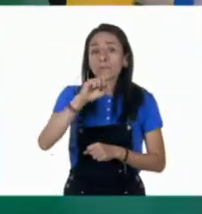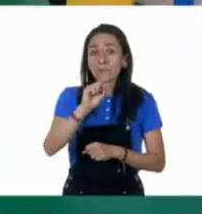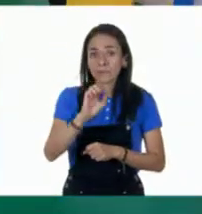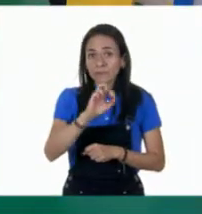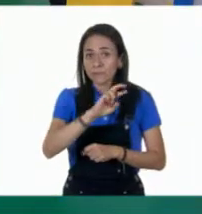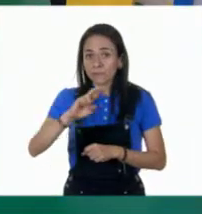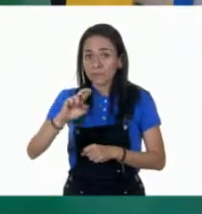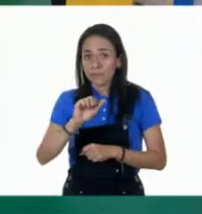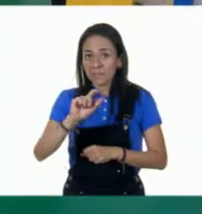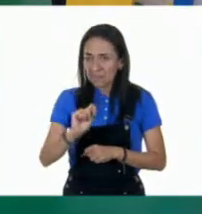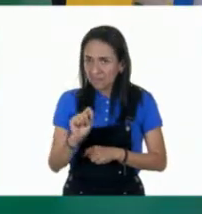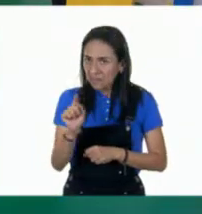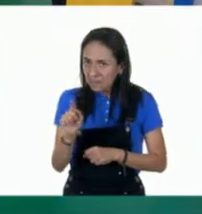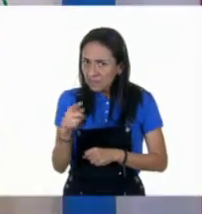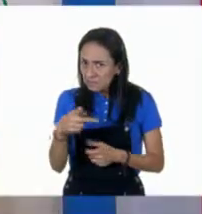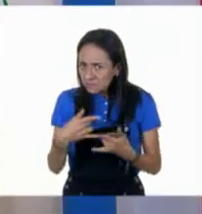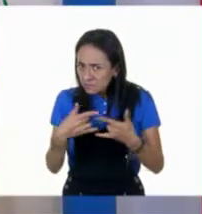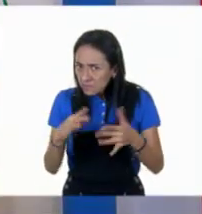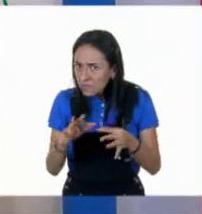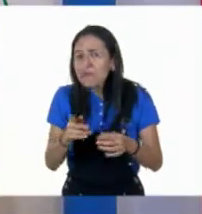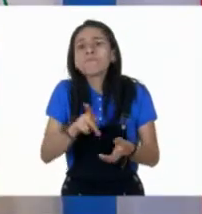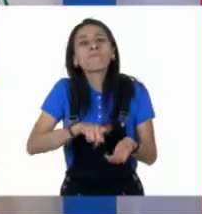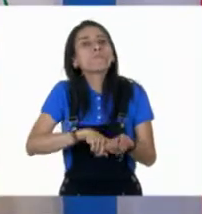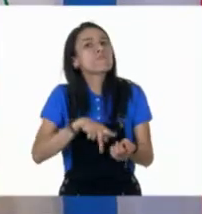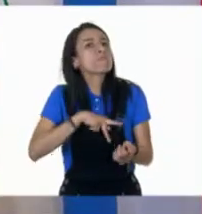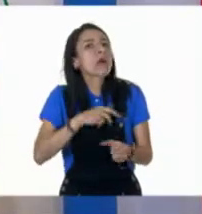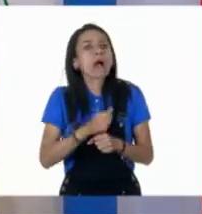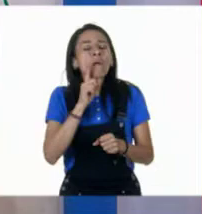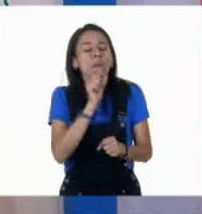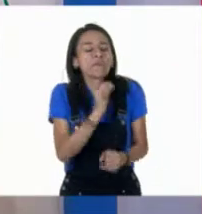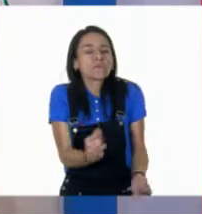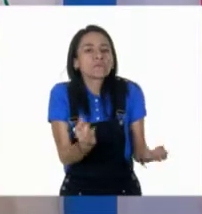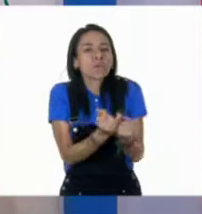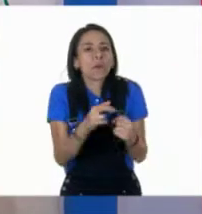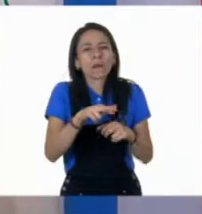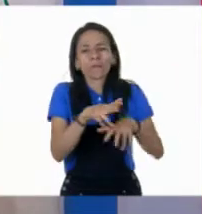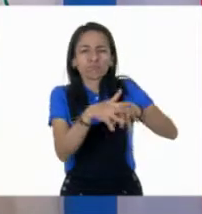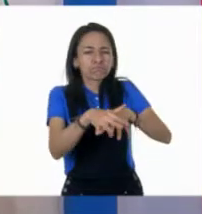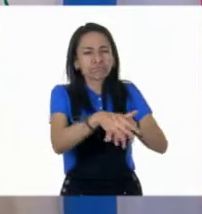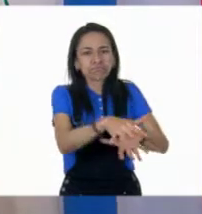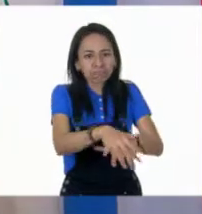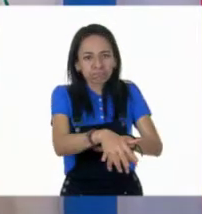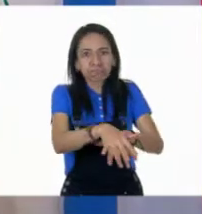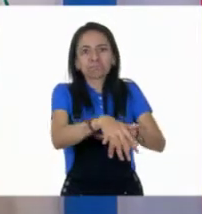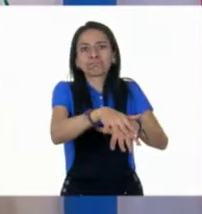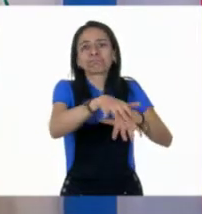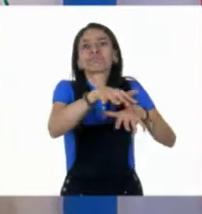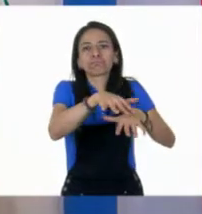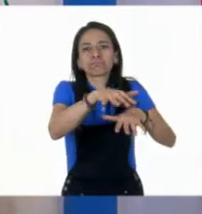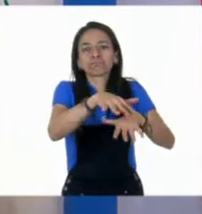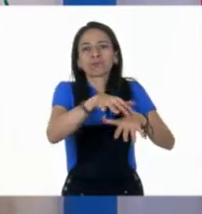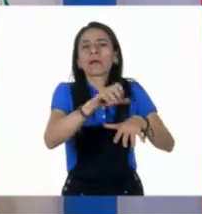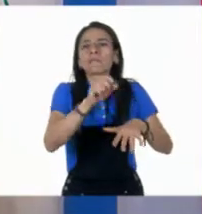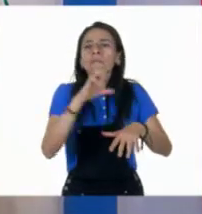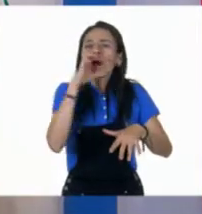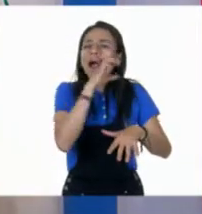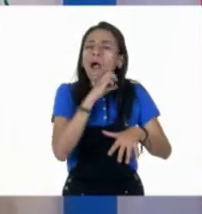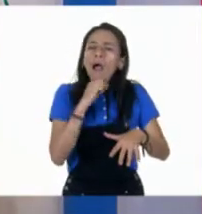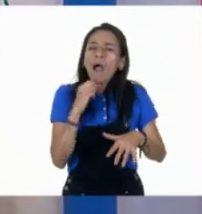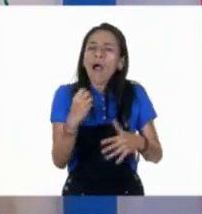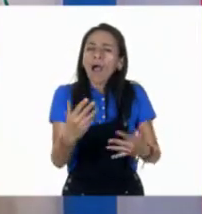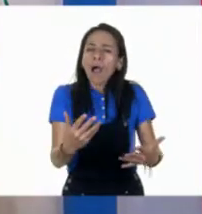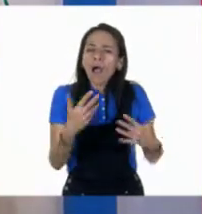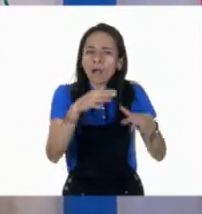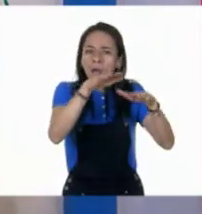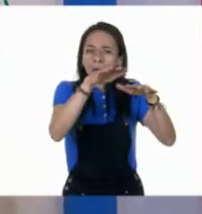vive mi abuelita con el río. Ella notó cuando empieza a crecer y también cuando el río empieza a bajar en esa temporada de calor. Ajá.